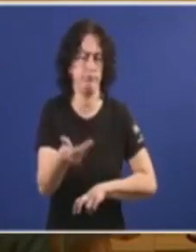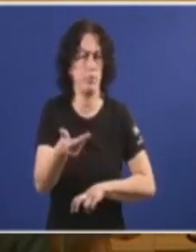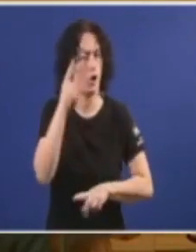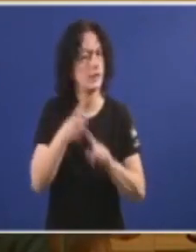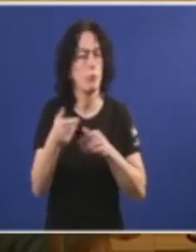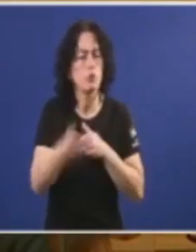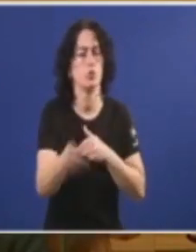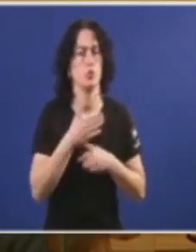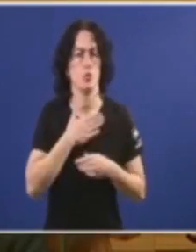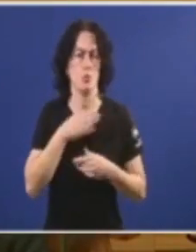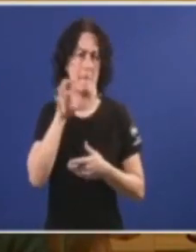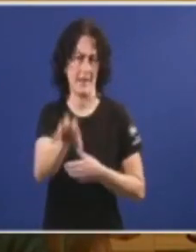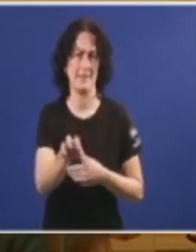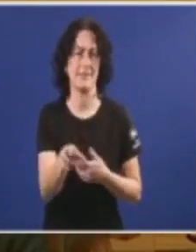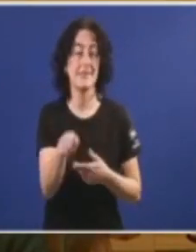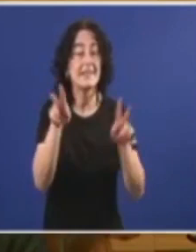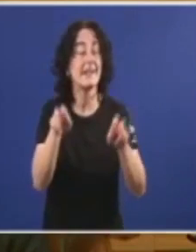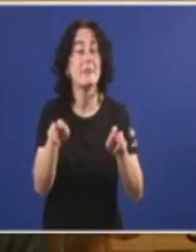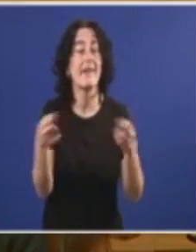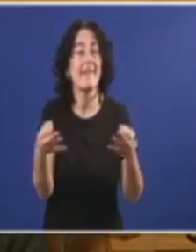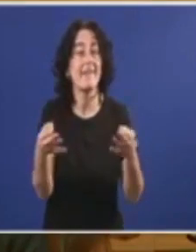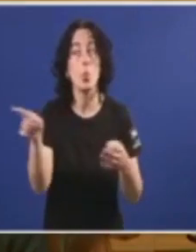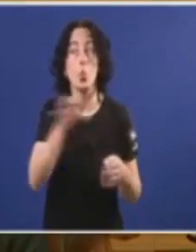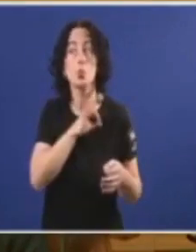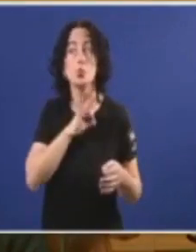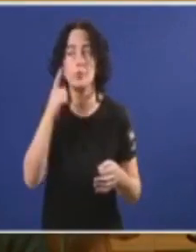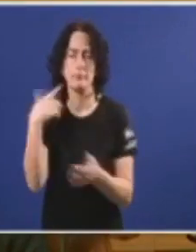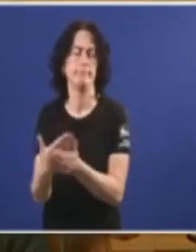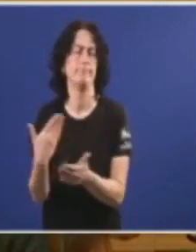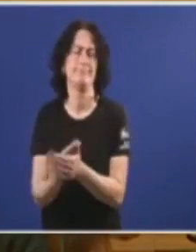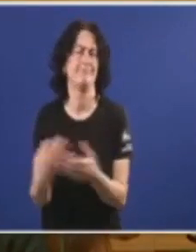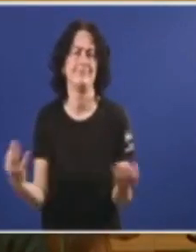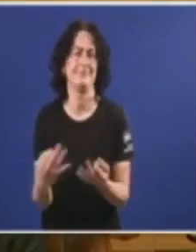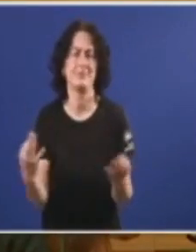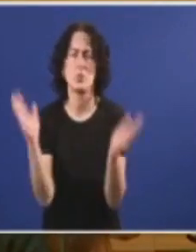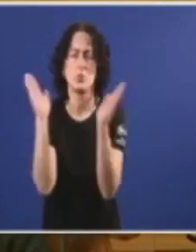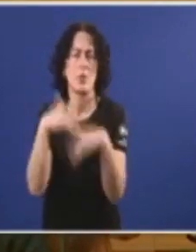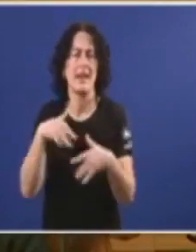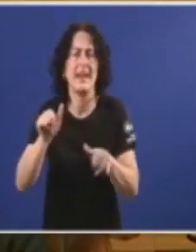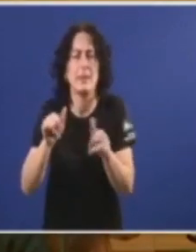futuro deste país. E nese tema é que vostede o que nos está demostrando é que non ten nin